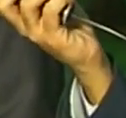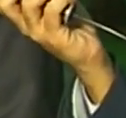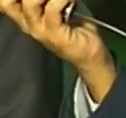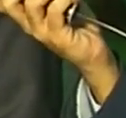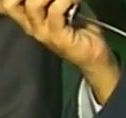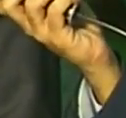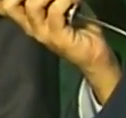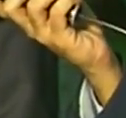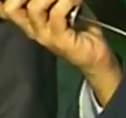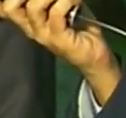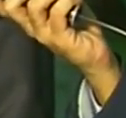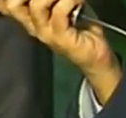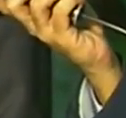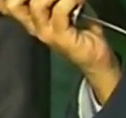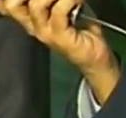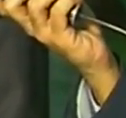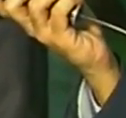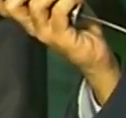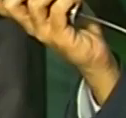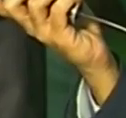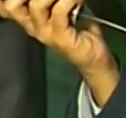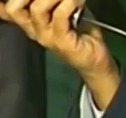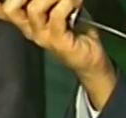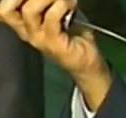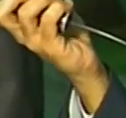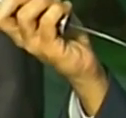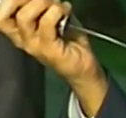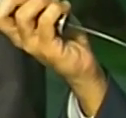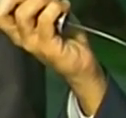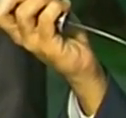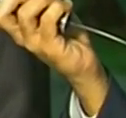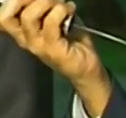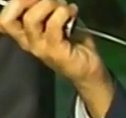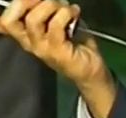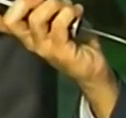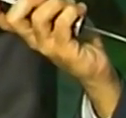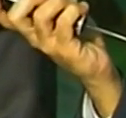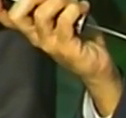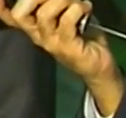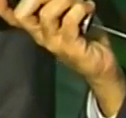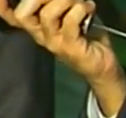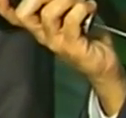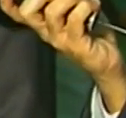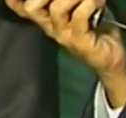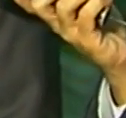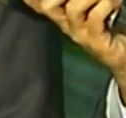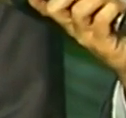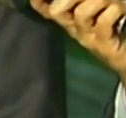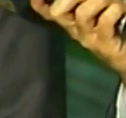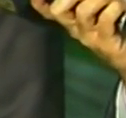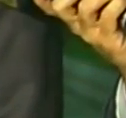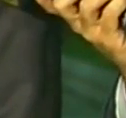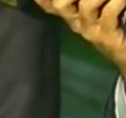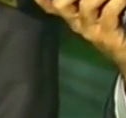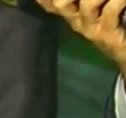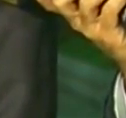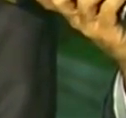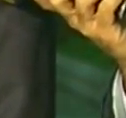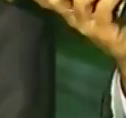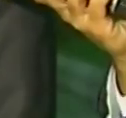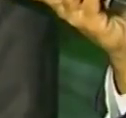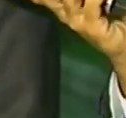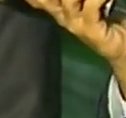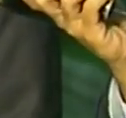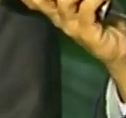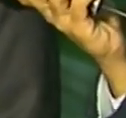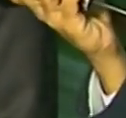los planes del imperialismo estadounidense. Y por supuesto, iniciamos hoy el debate de la ley constitucional